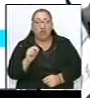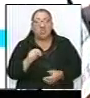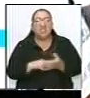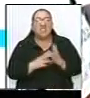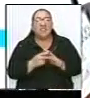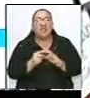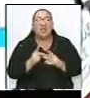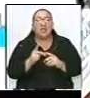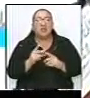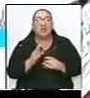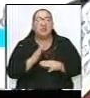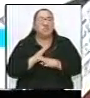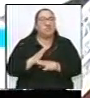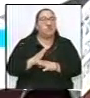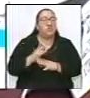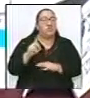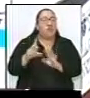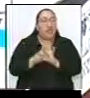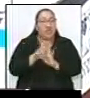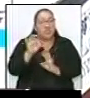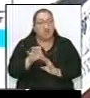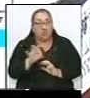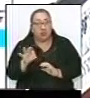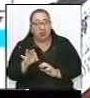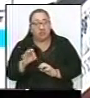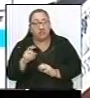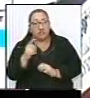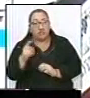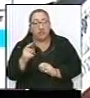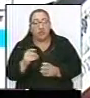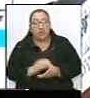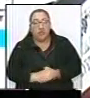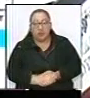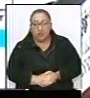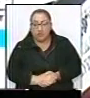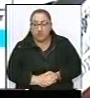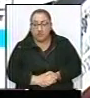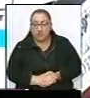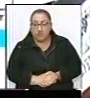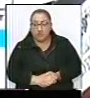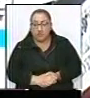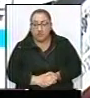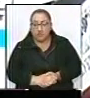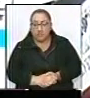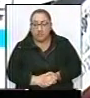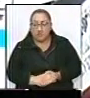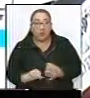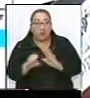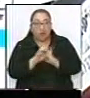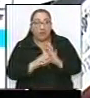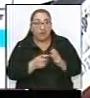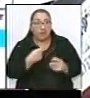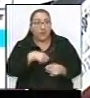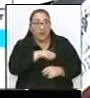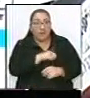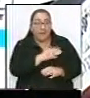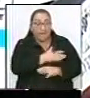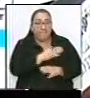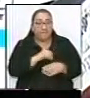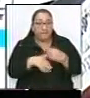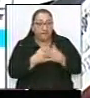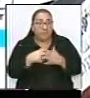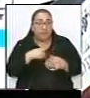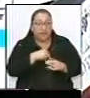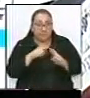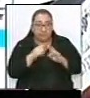veto parcial o total de una ley, no solamente viene de la de la Constitución española, que es la inspiración de la